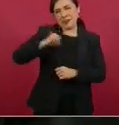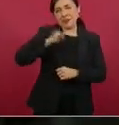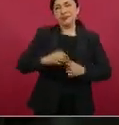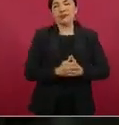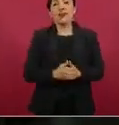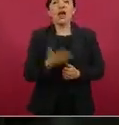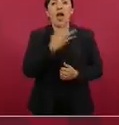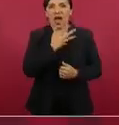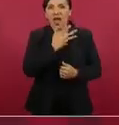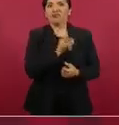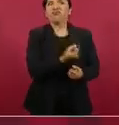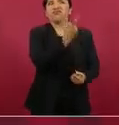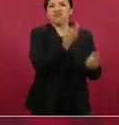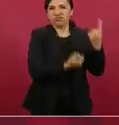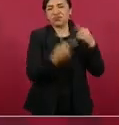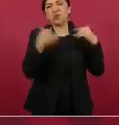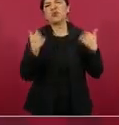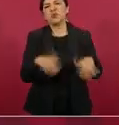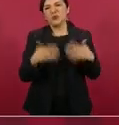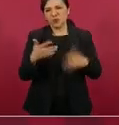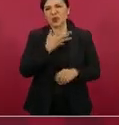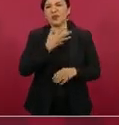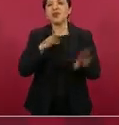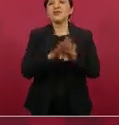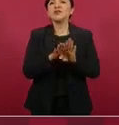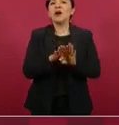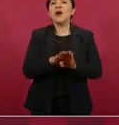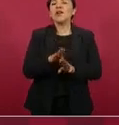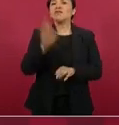andan ahí torciéndole